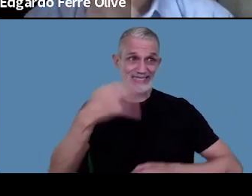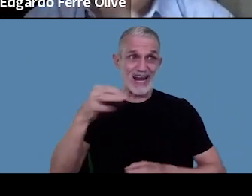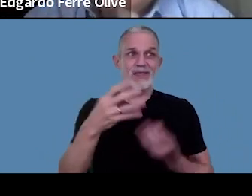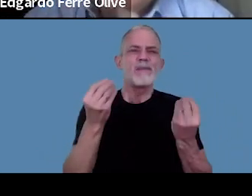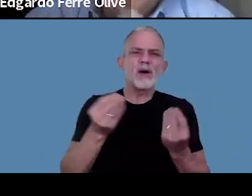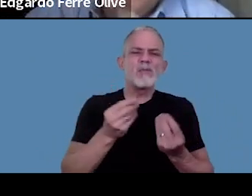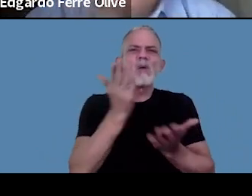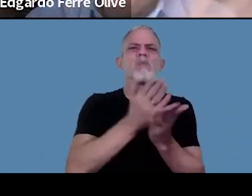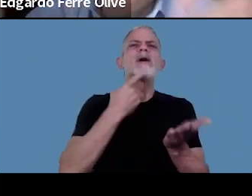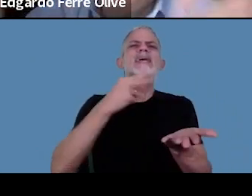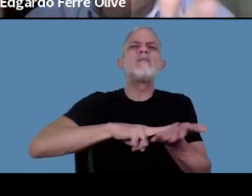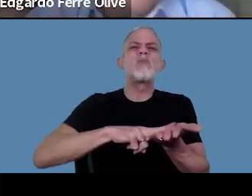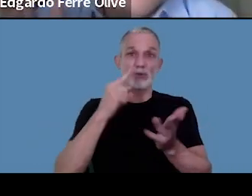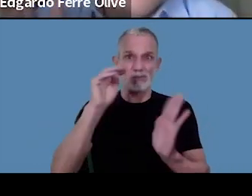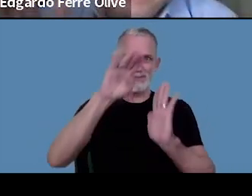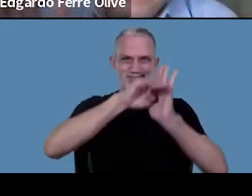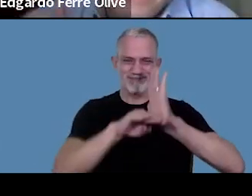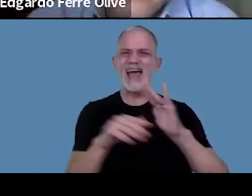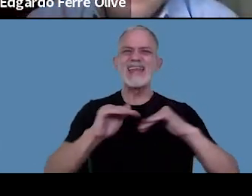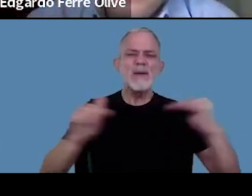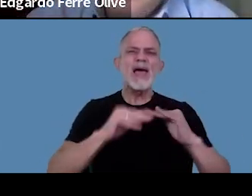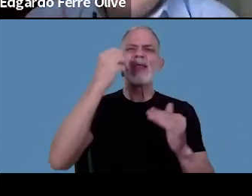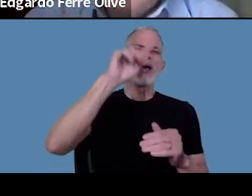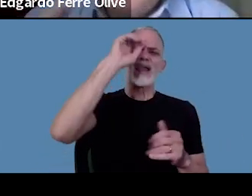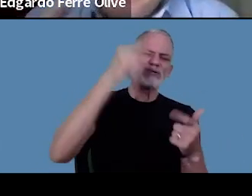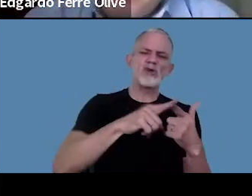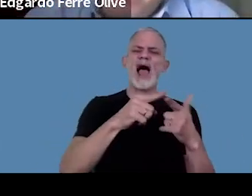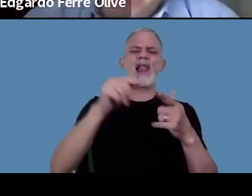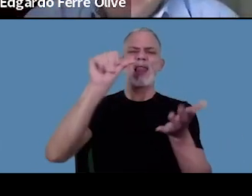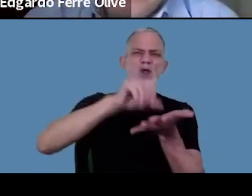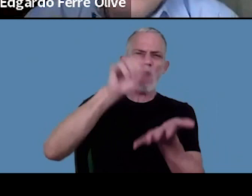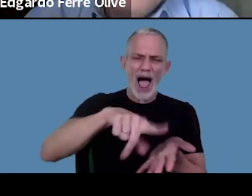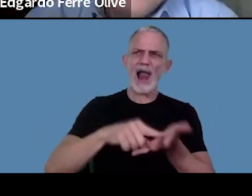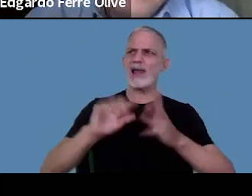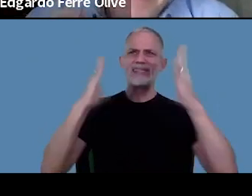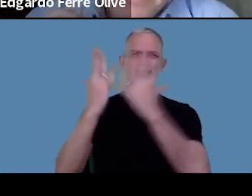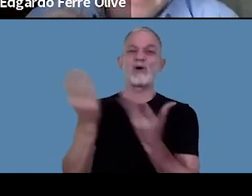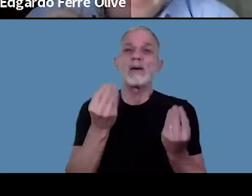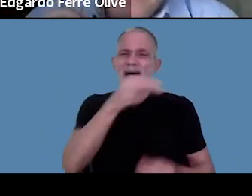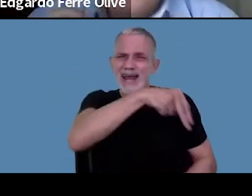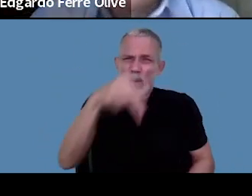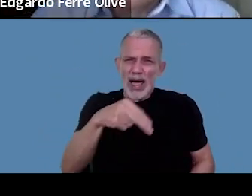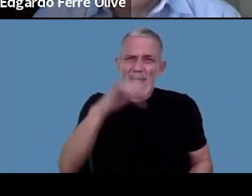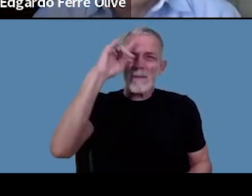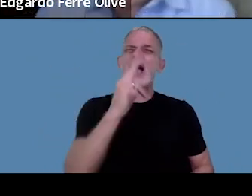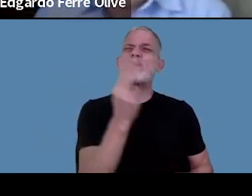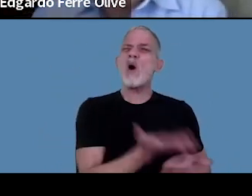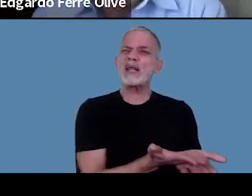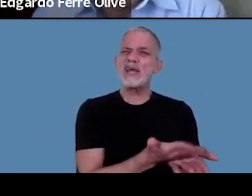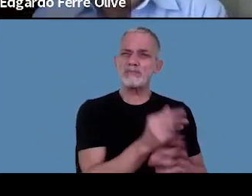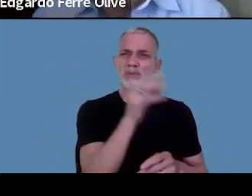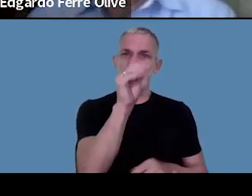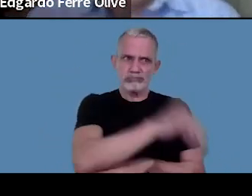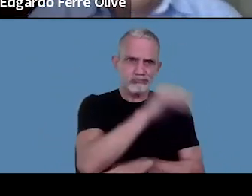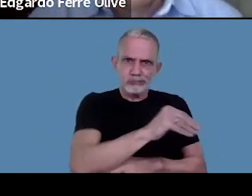tributos ambientales que estamos viendo a todos los niveles, local, nacional e internacional. ¿Qué pasa con Vaca Muerta? ¿Qué pasa con Vaca Muerta en el sentido, no podemos descontinuar